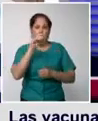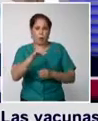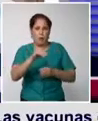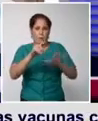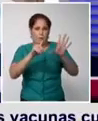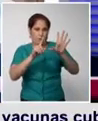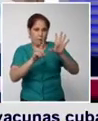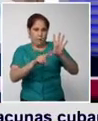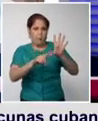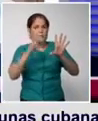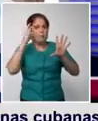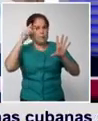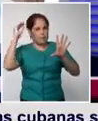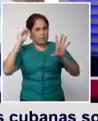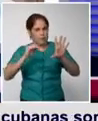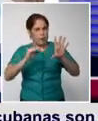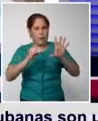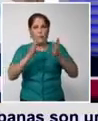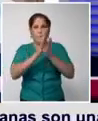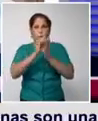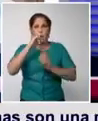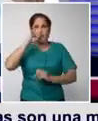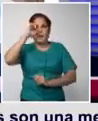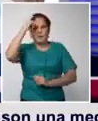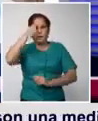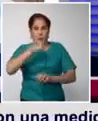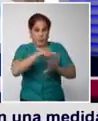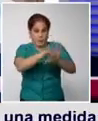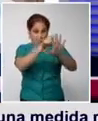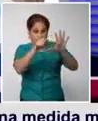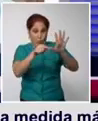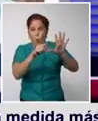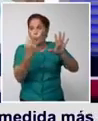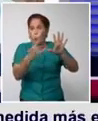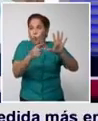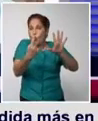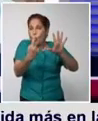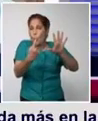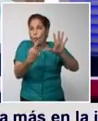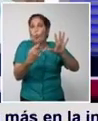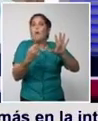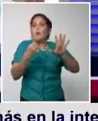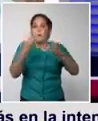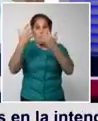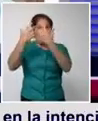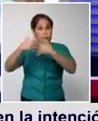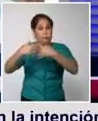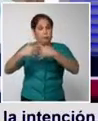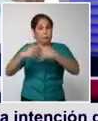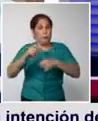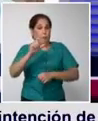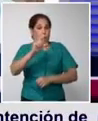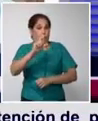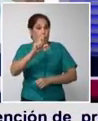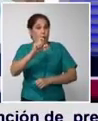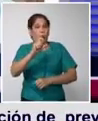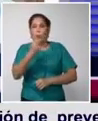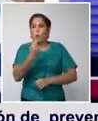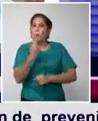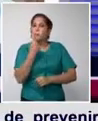mundo. Pero de estos 5, el único que es obtenido por vía recombinante, es decir, una vacuna de su